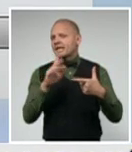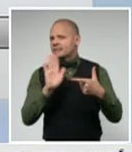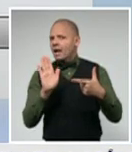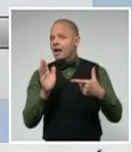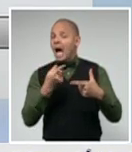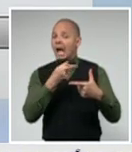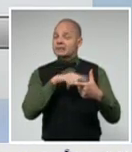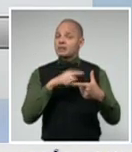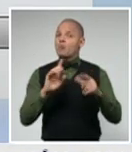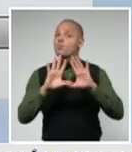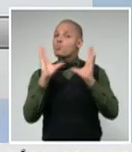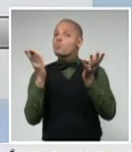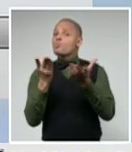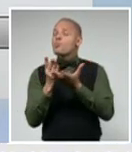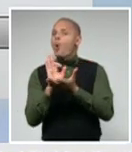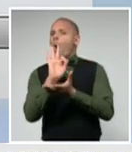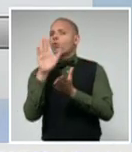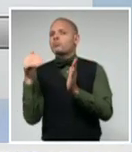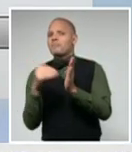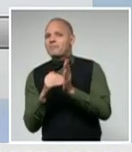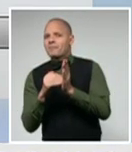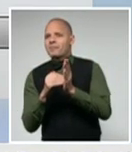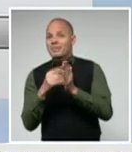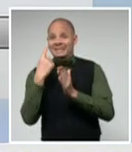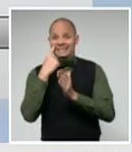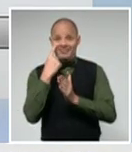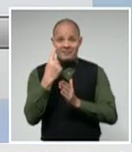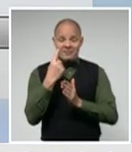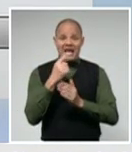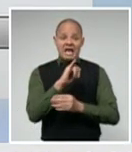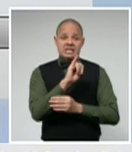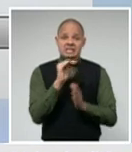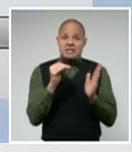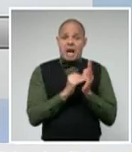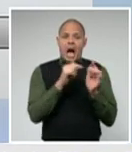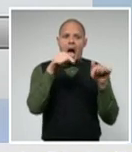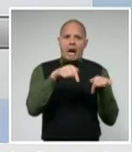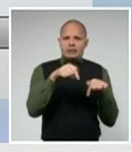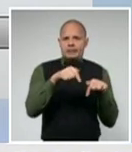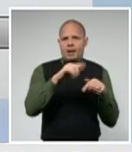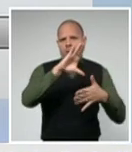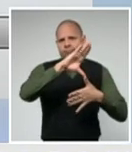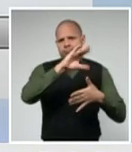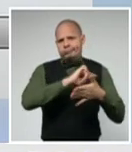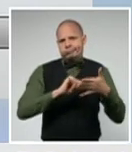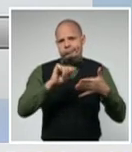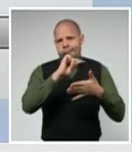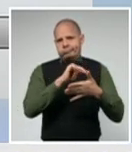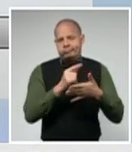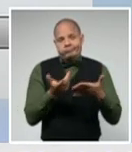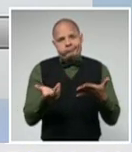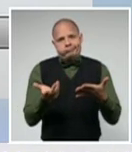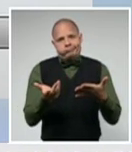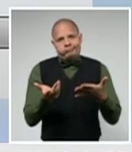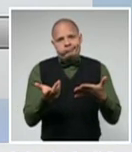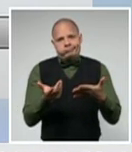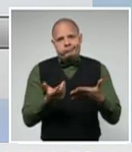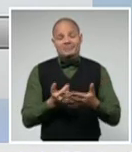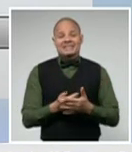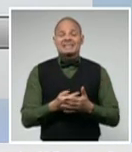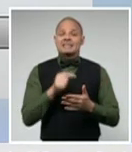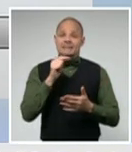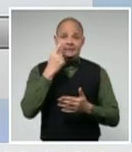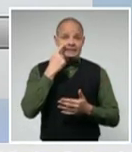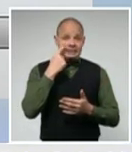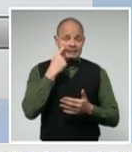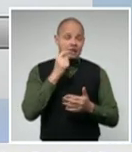5.986, casi 6.000 fallecieron en nuestra región, con lo cual el acumulado de